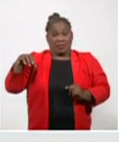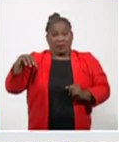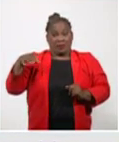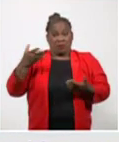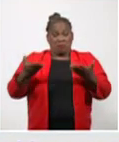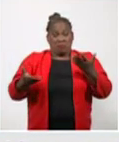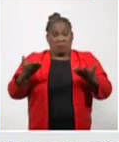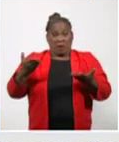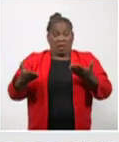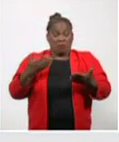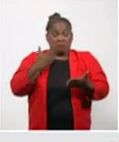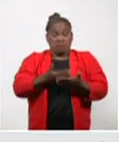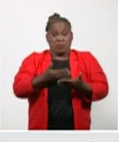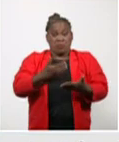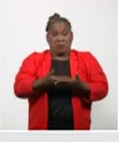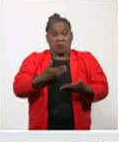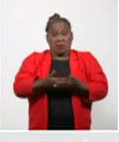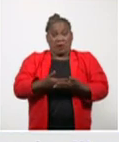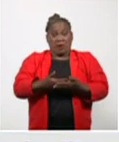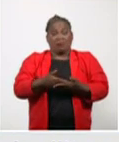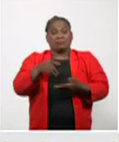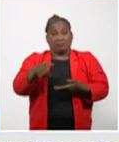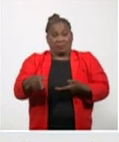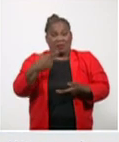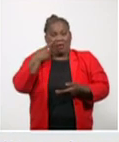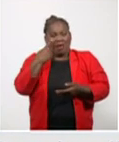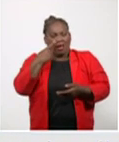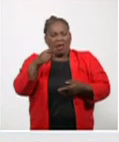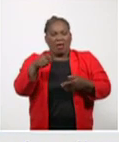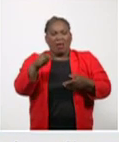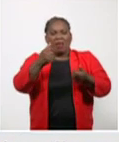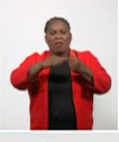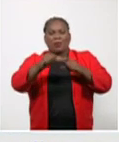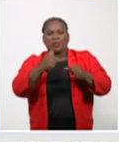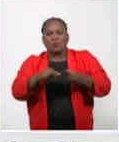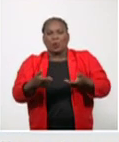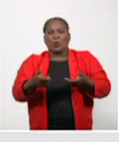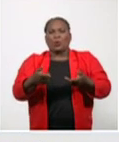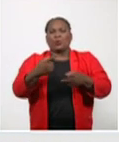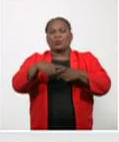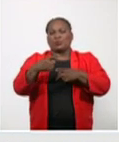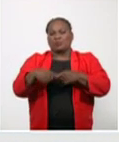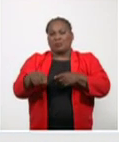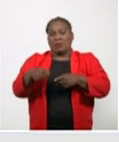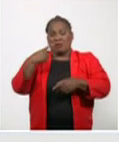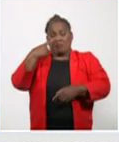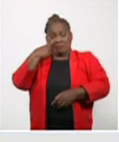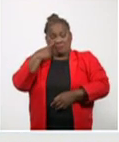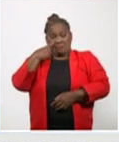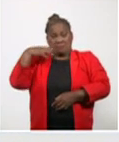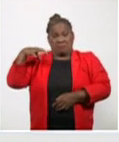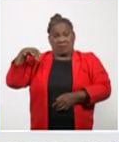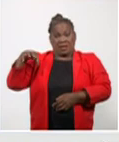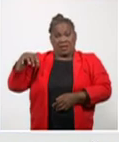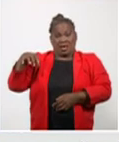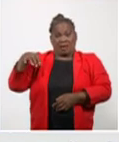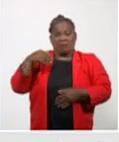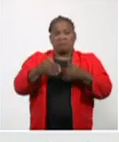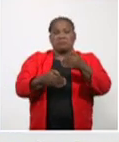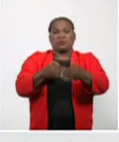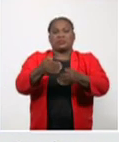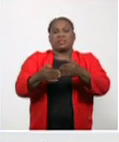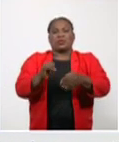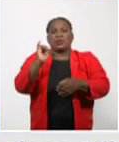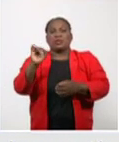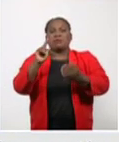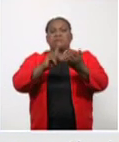debe ser también el tema del laboratorio, la apertura. No, porque de Pinar se los estaba procesando el IPK y